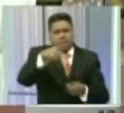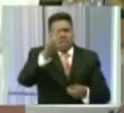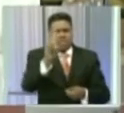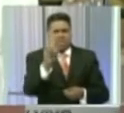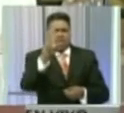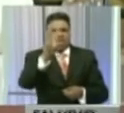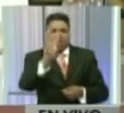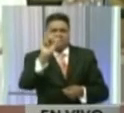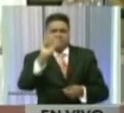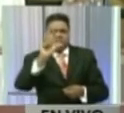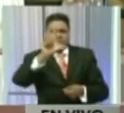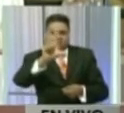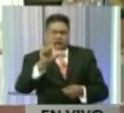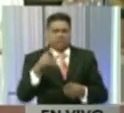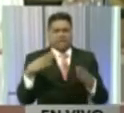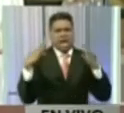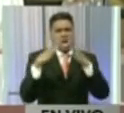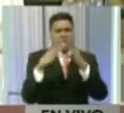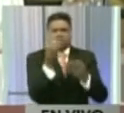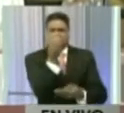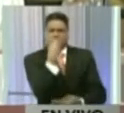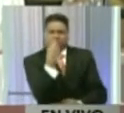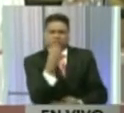con las casas de la alimentación.